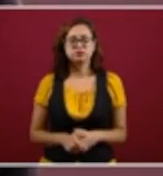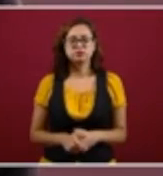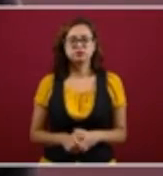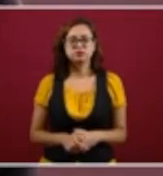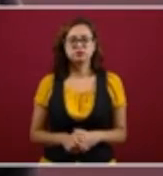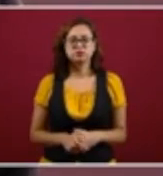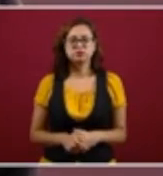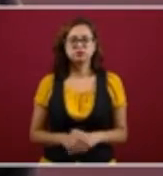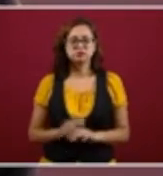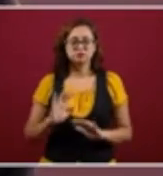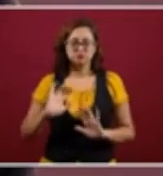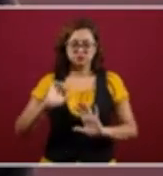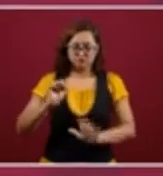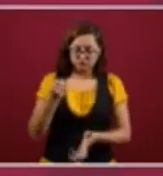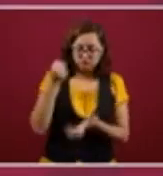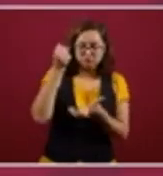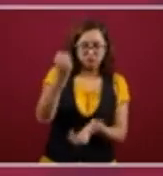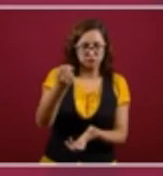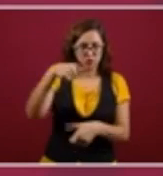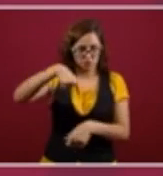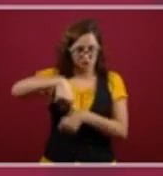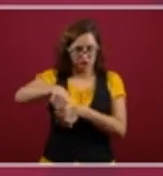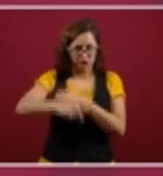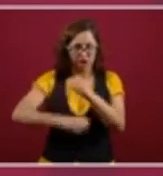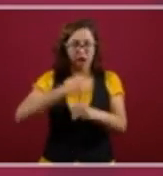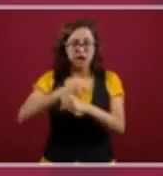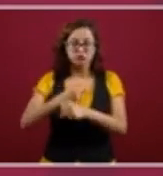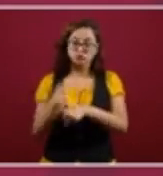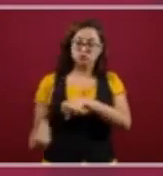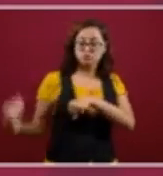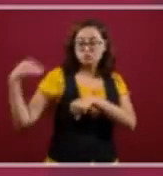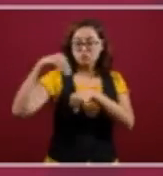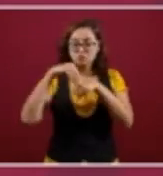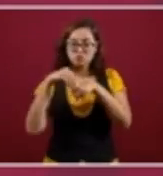actual más inflación y